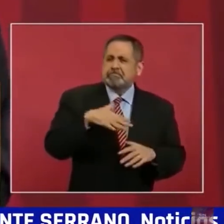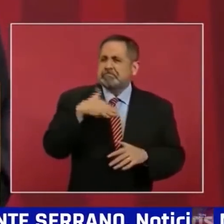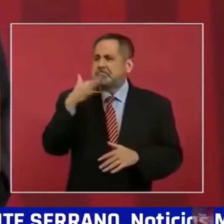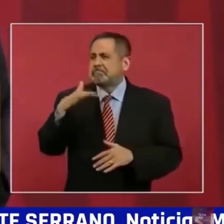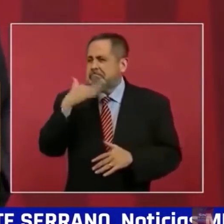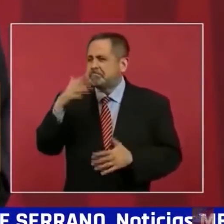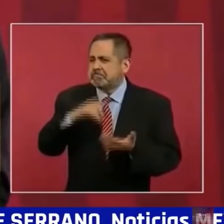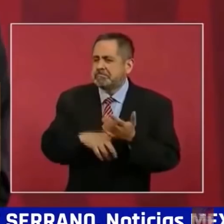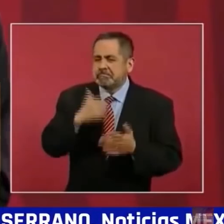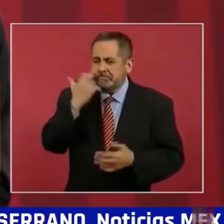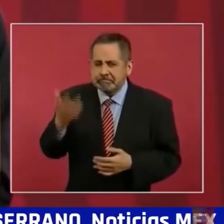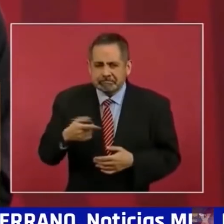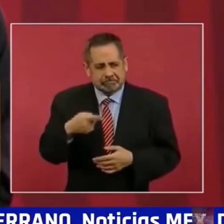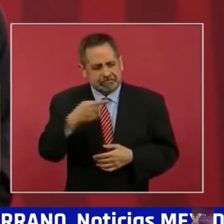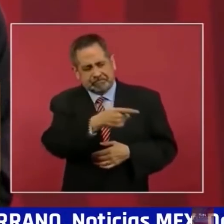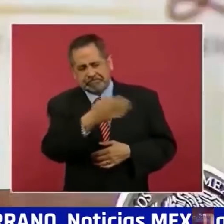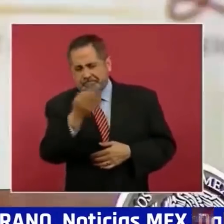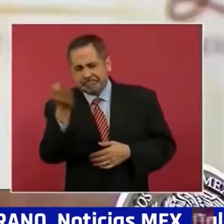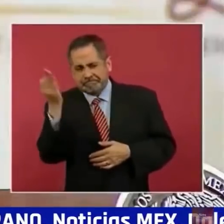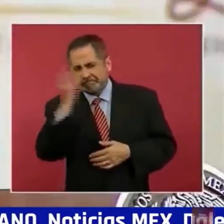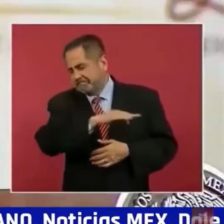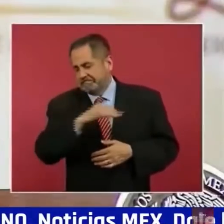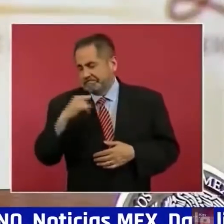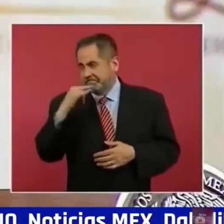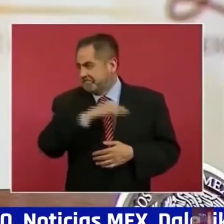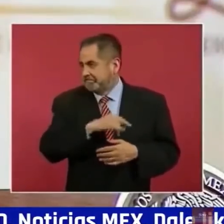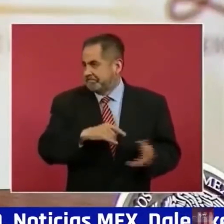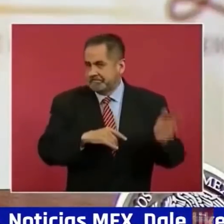Hasta en eso son falsos.